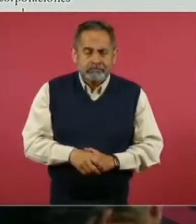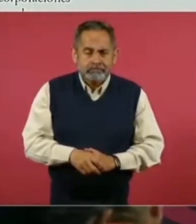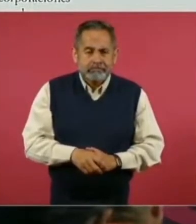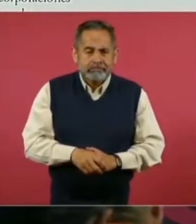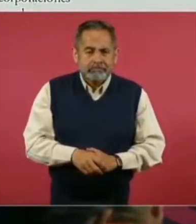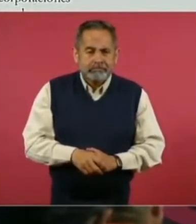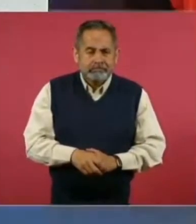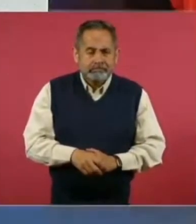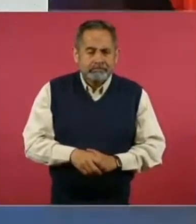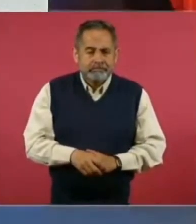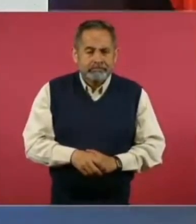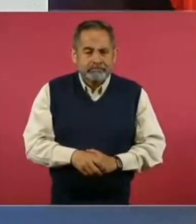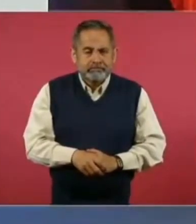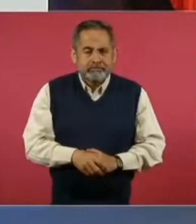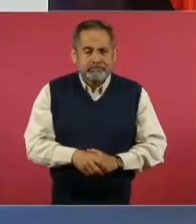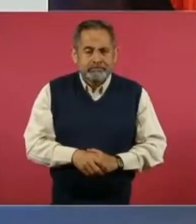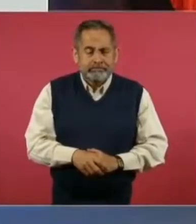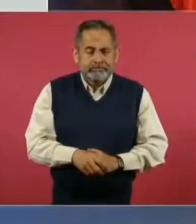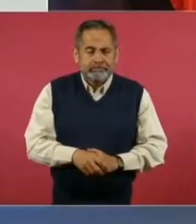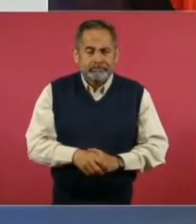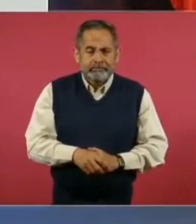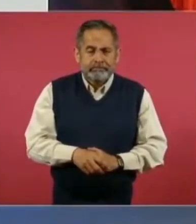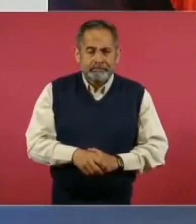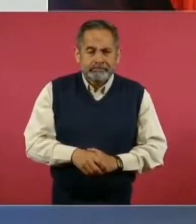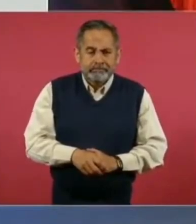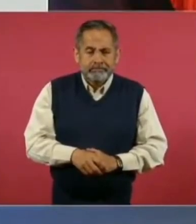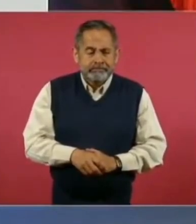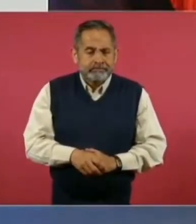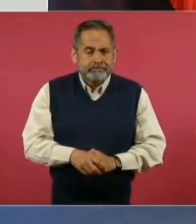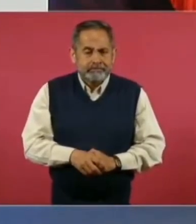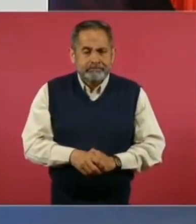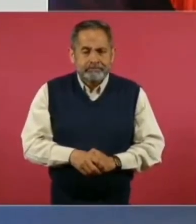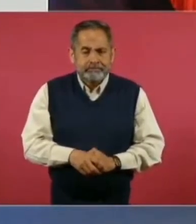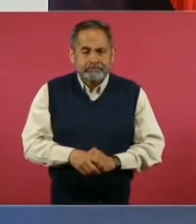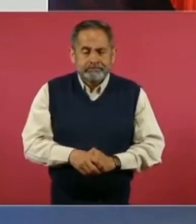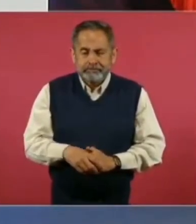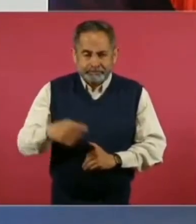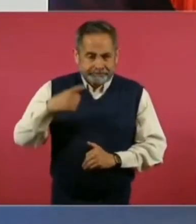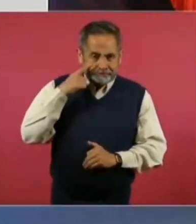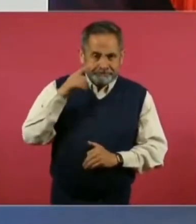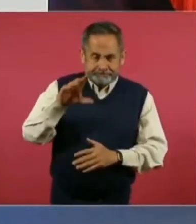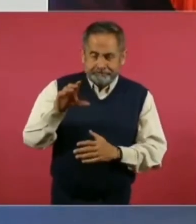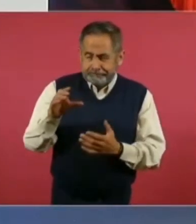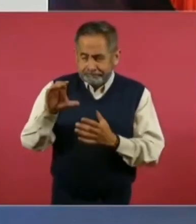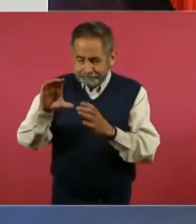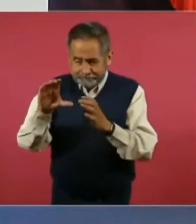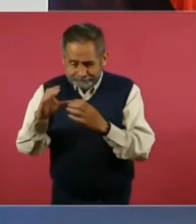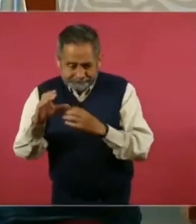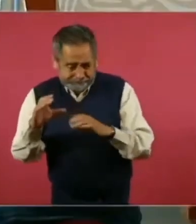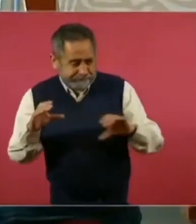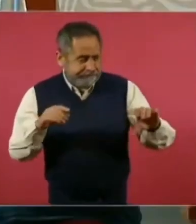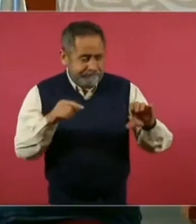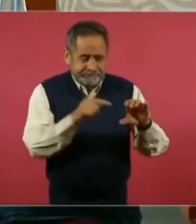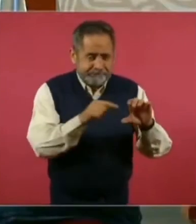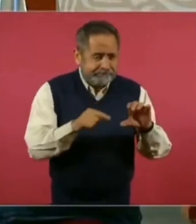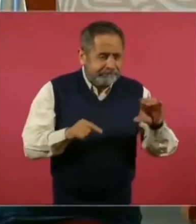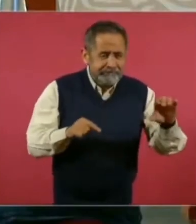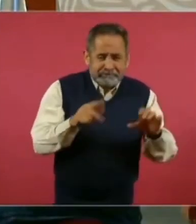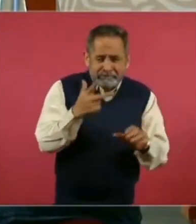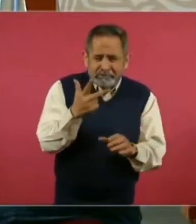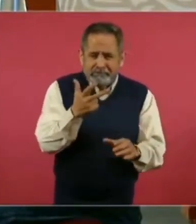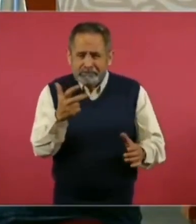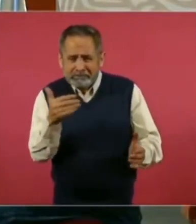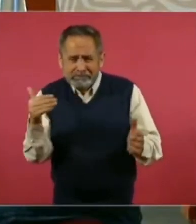o mejor dicho, la observación es, nada más con el pago de estos intereses,